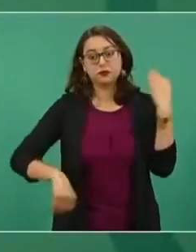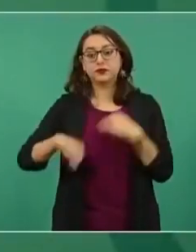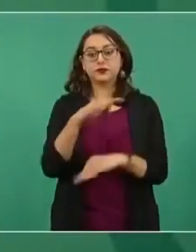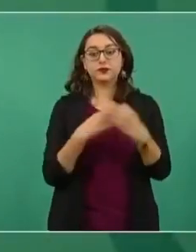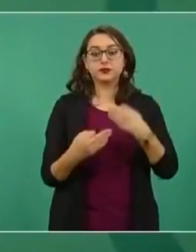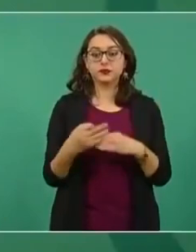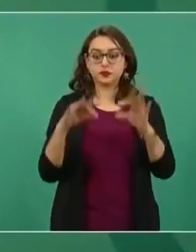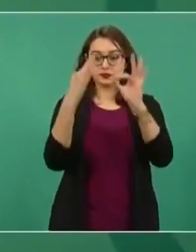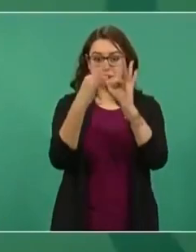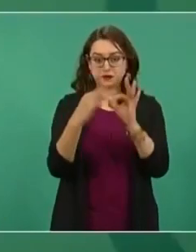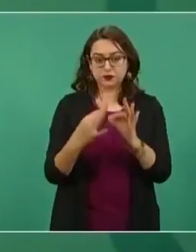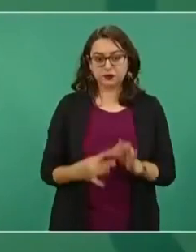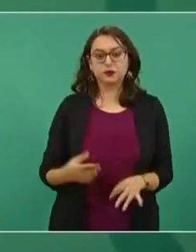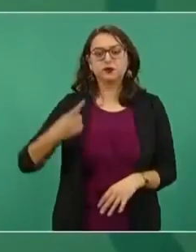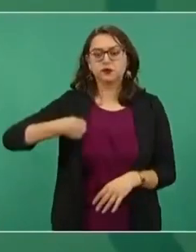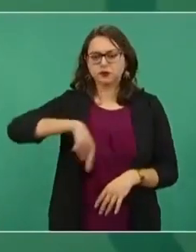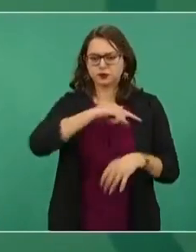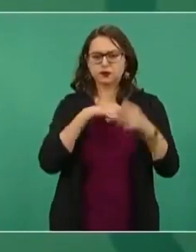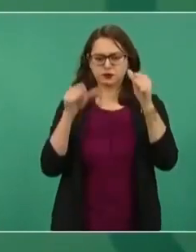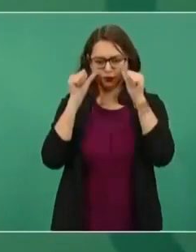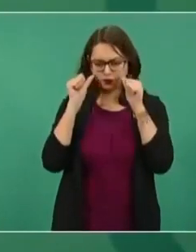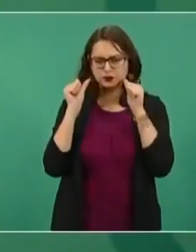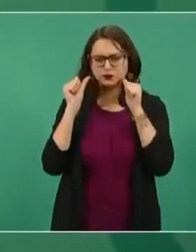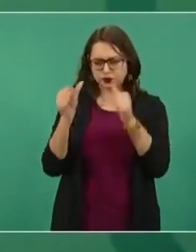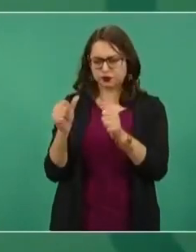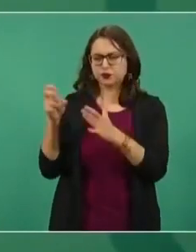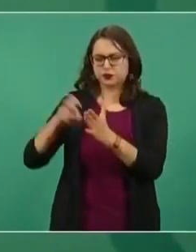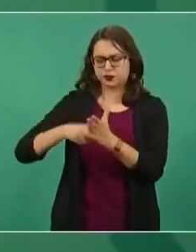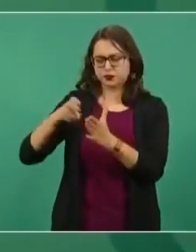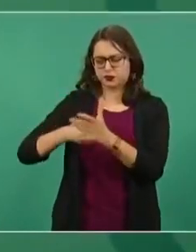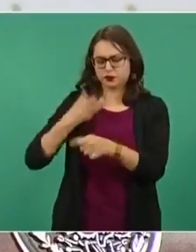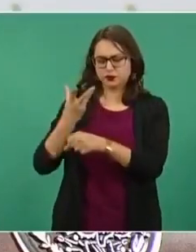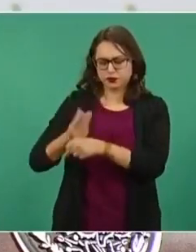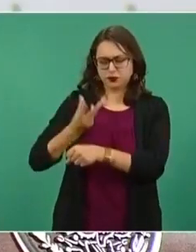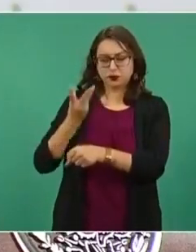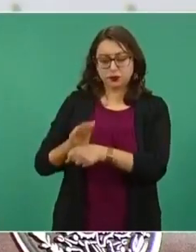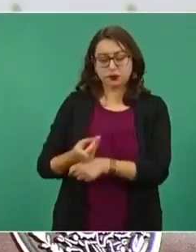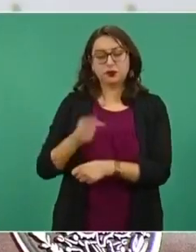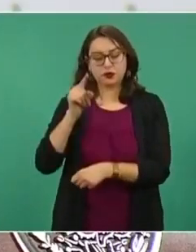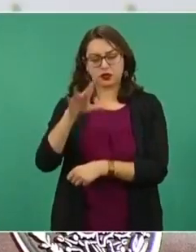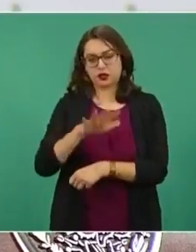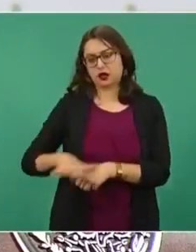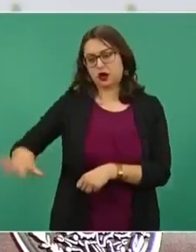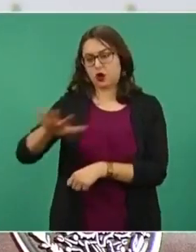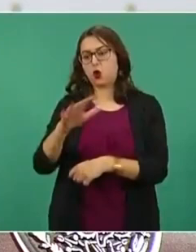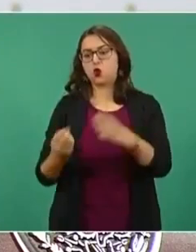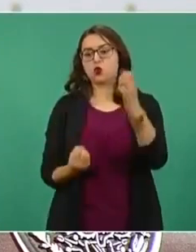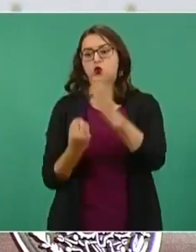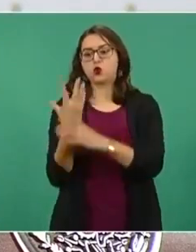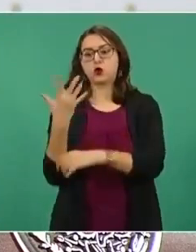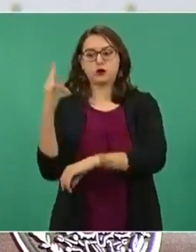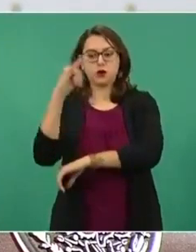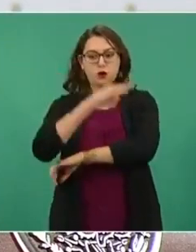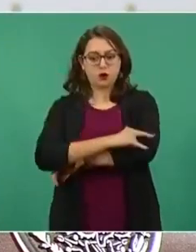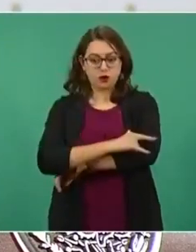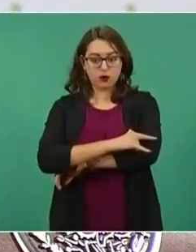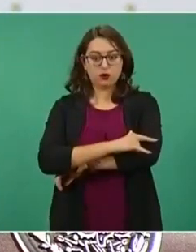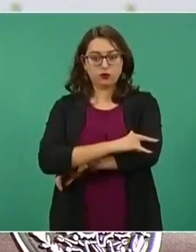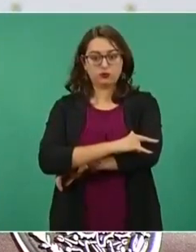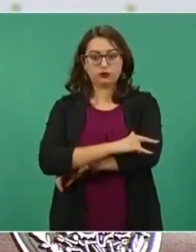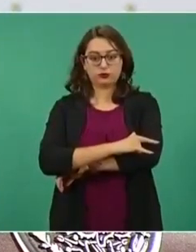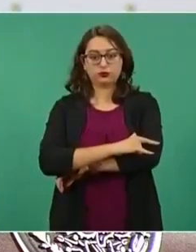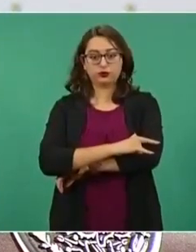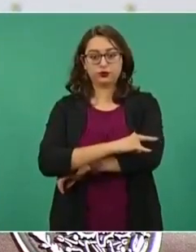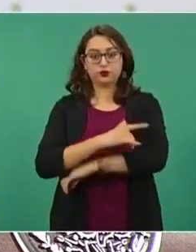de la región para la realización de este proyecto. Un aeropuerto nuevo que se va